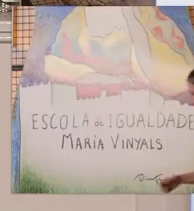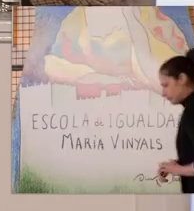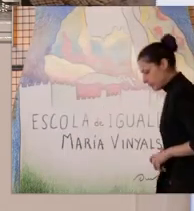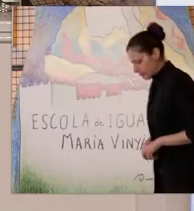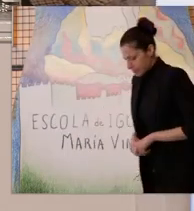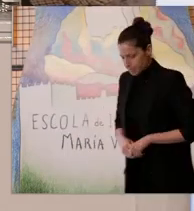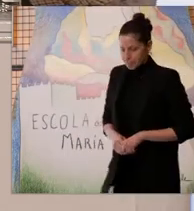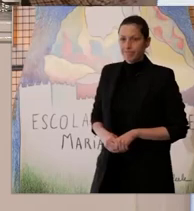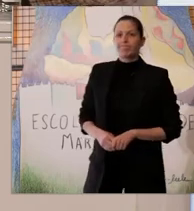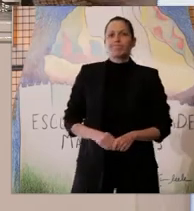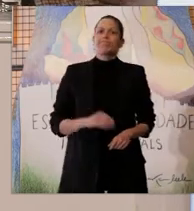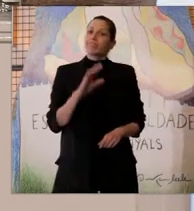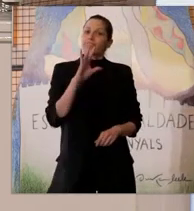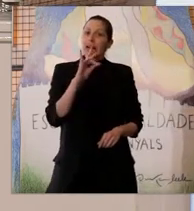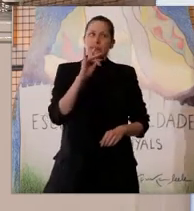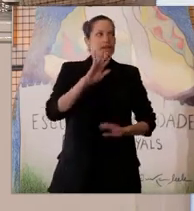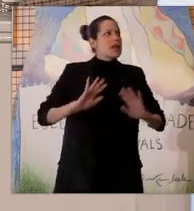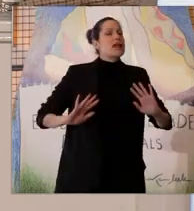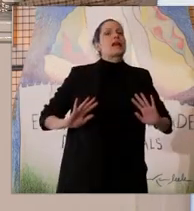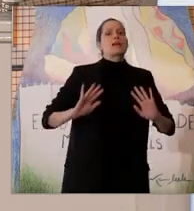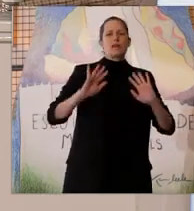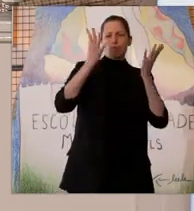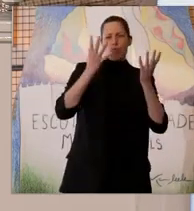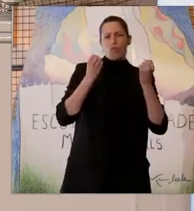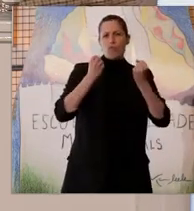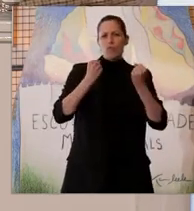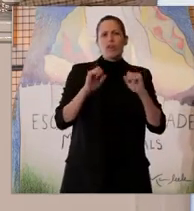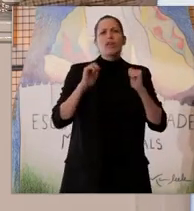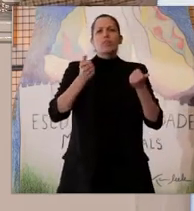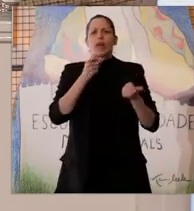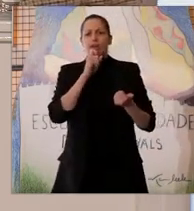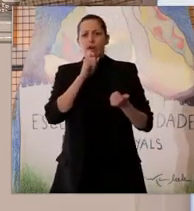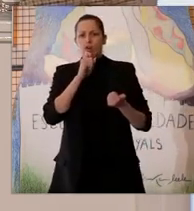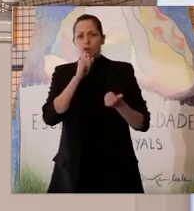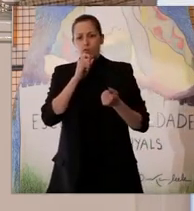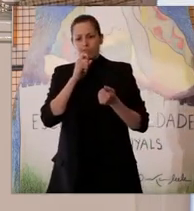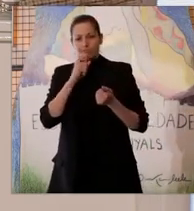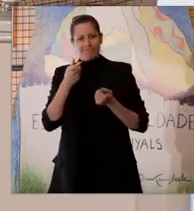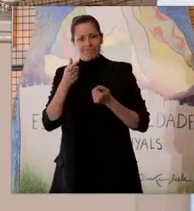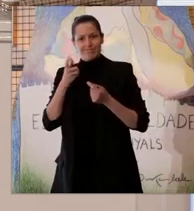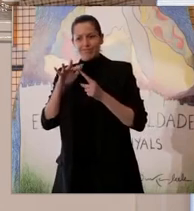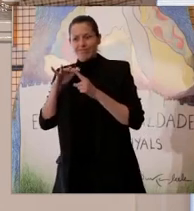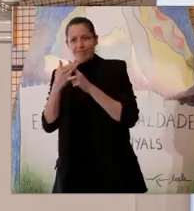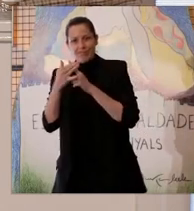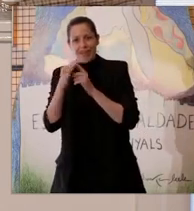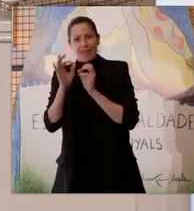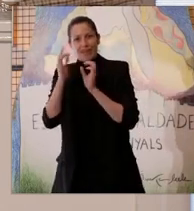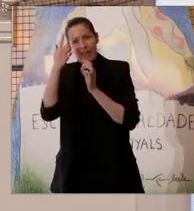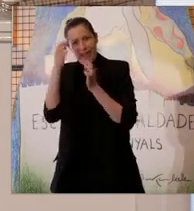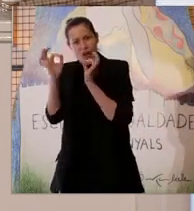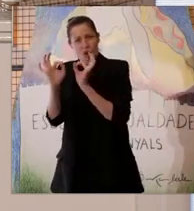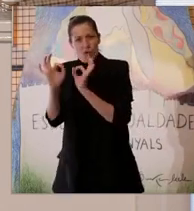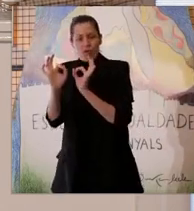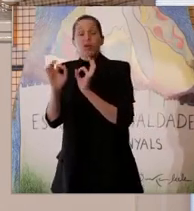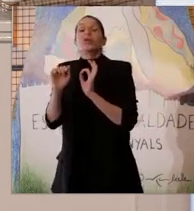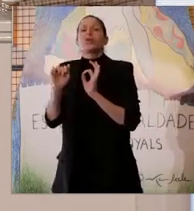empiezan por hechos concretos en donde parece que es la gota que colma el vaso no Y la libertad sexual